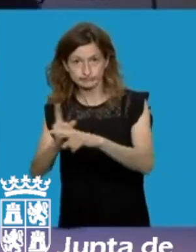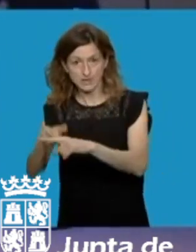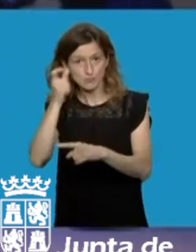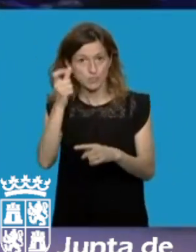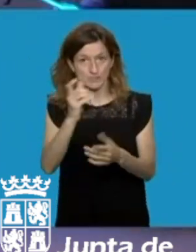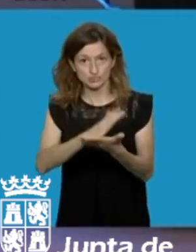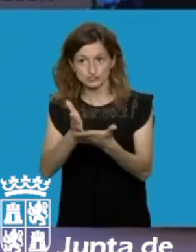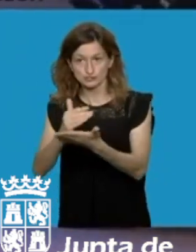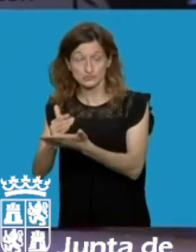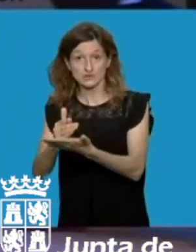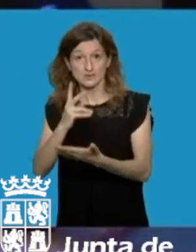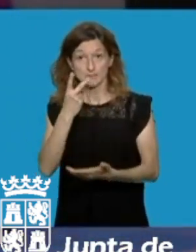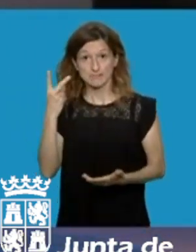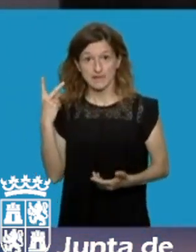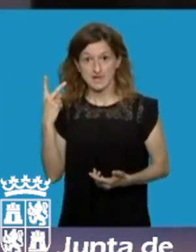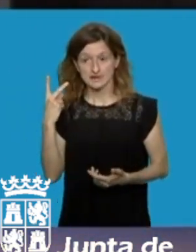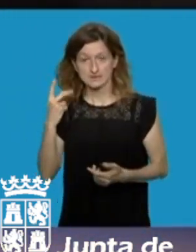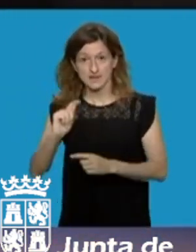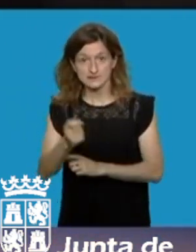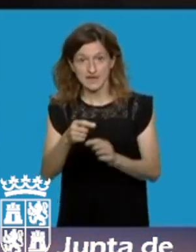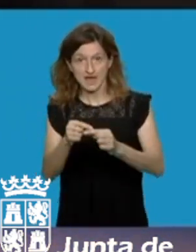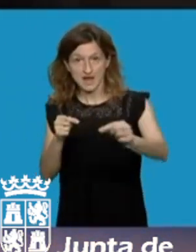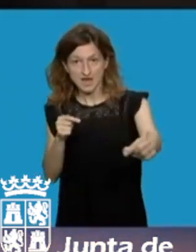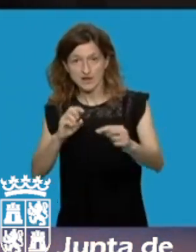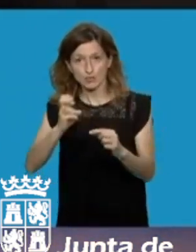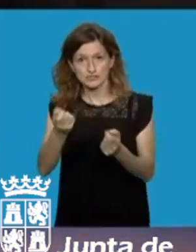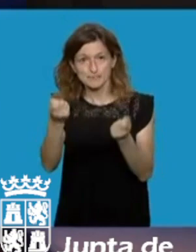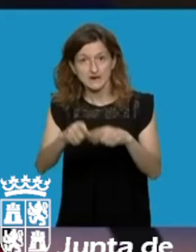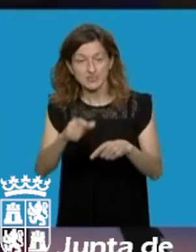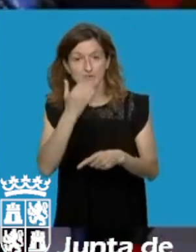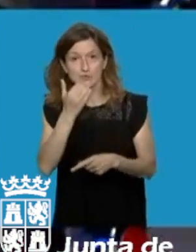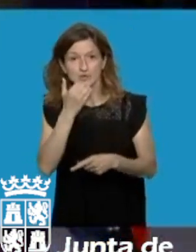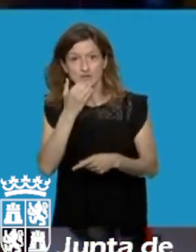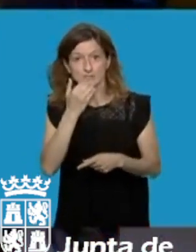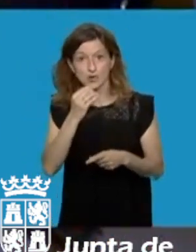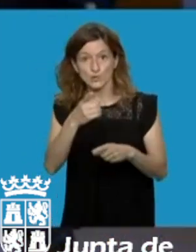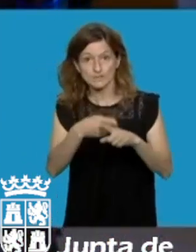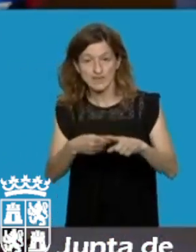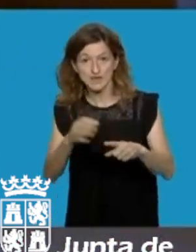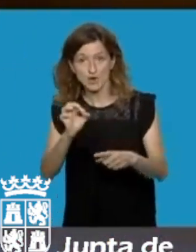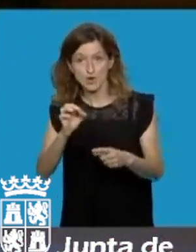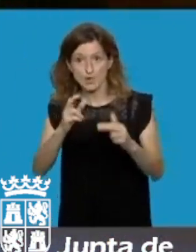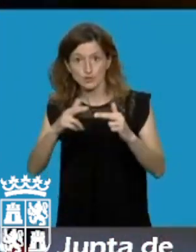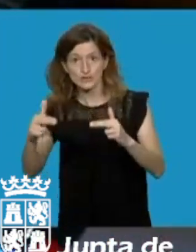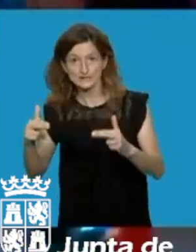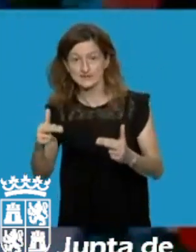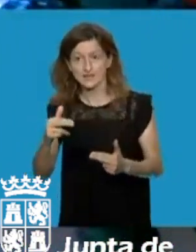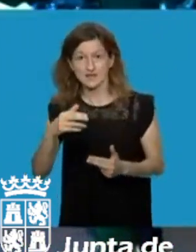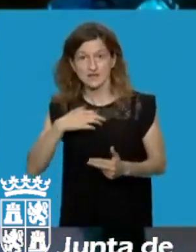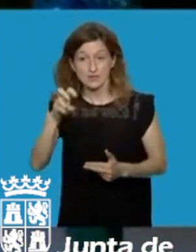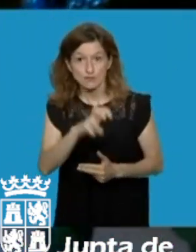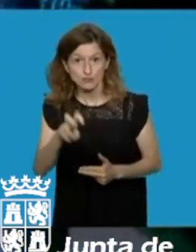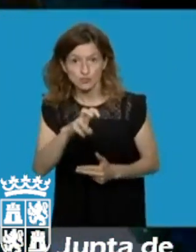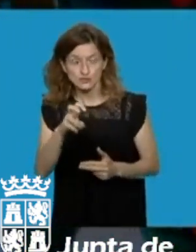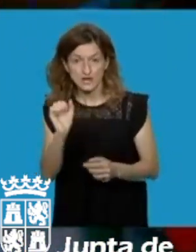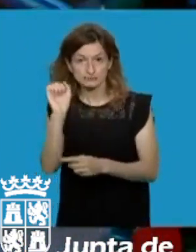pueblos. Como podemos ver, la espada larga y otras similares como la espada de mano y media o el montante buscaban superar